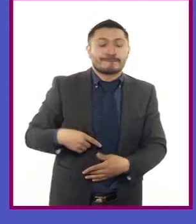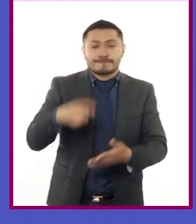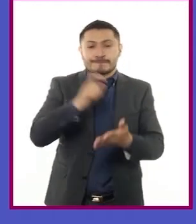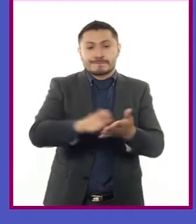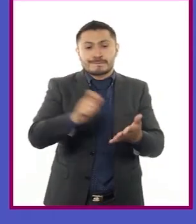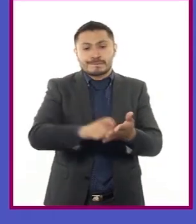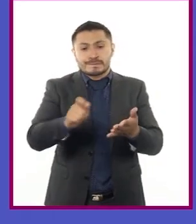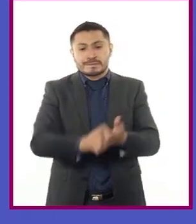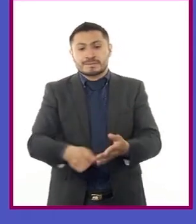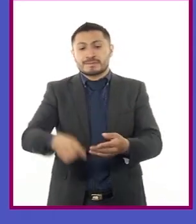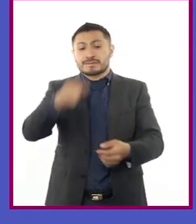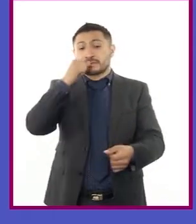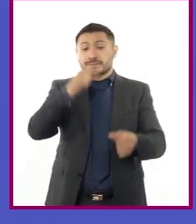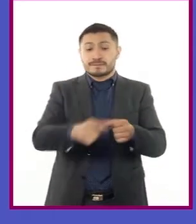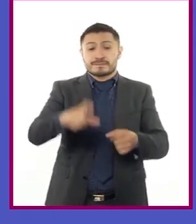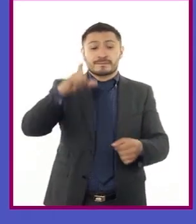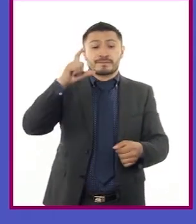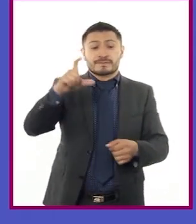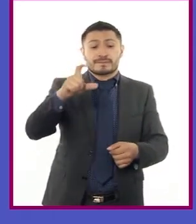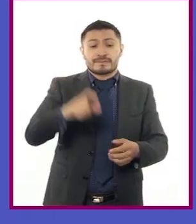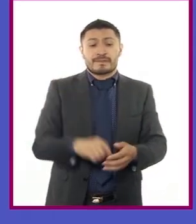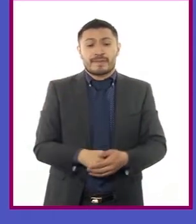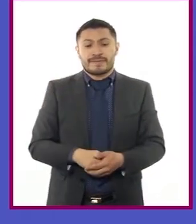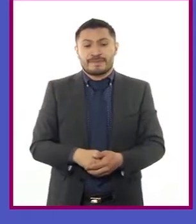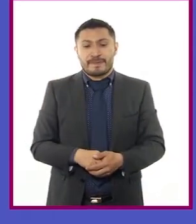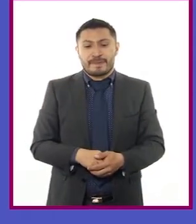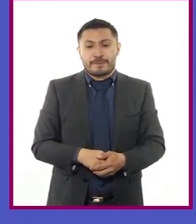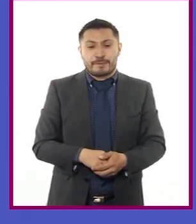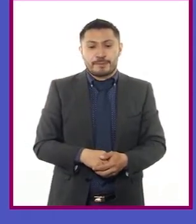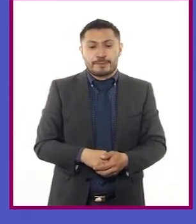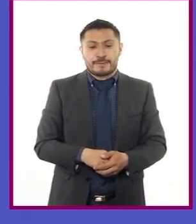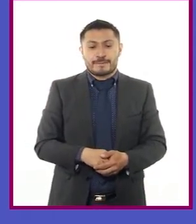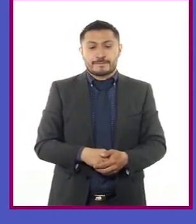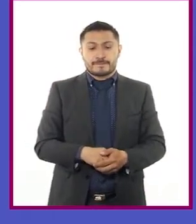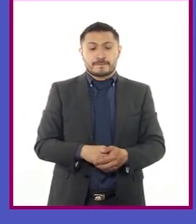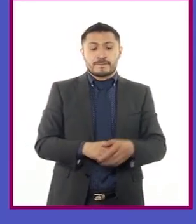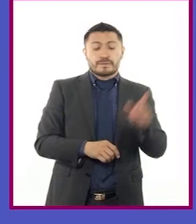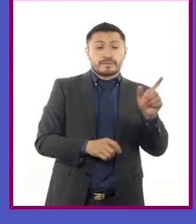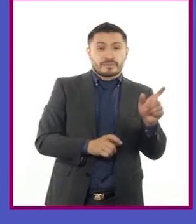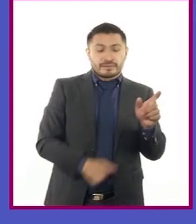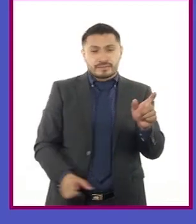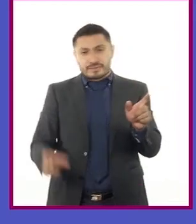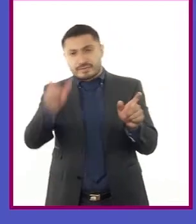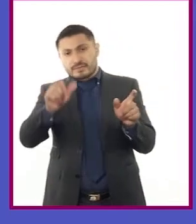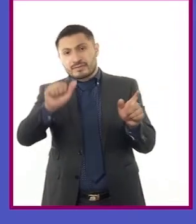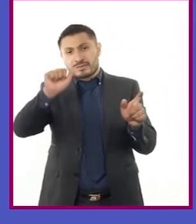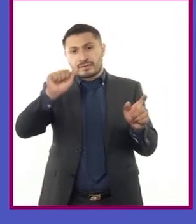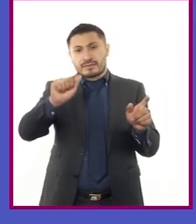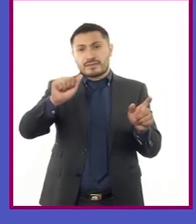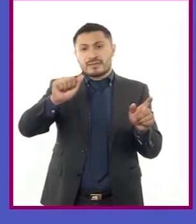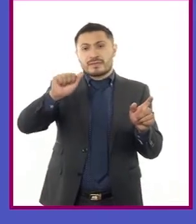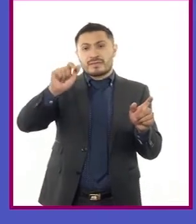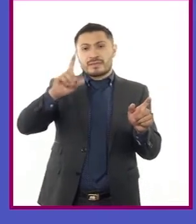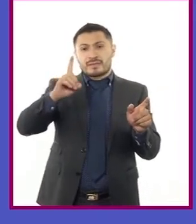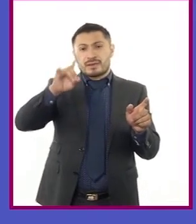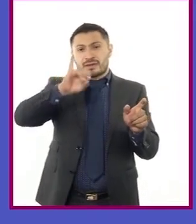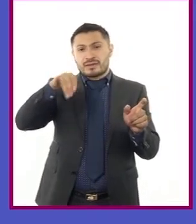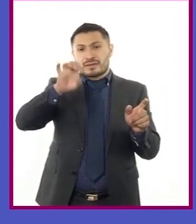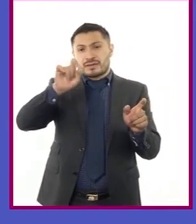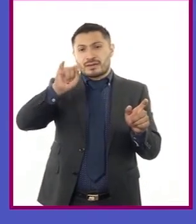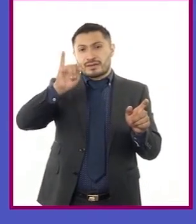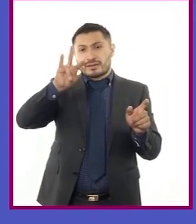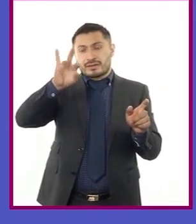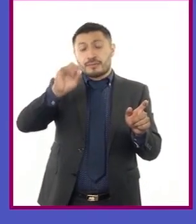con mayúscula, no así el adjetivo. En este caso, la palabra mexicana